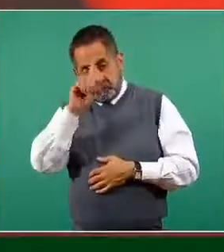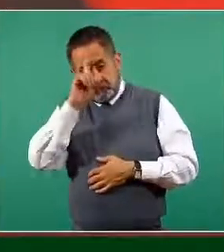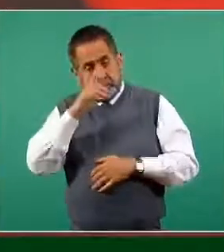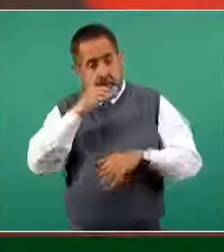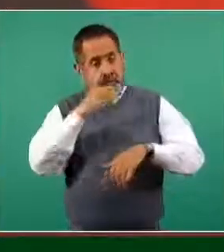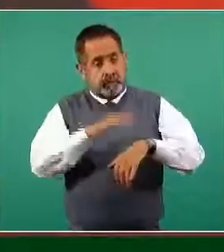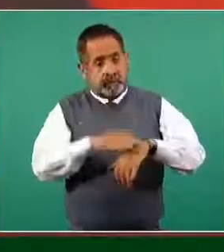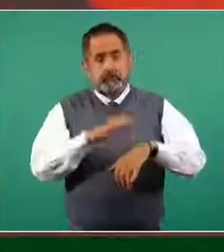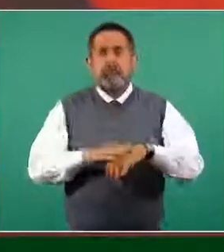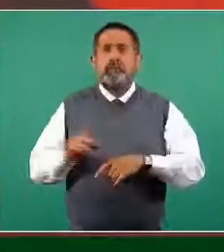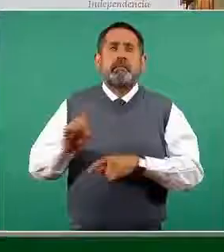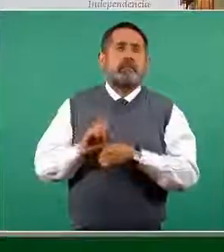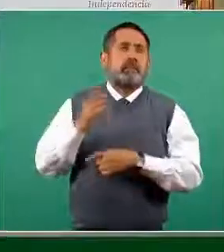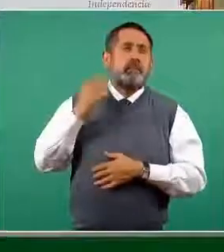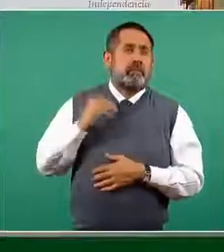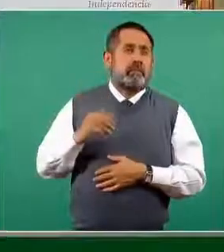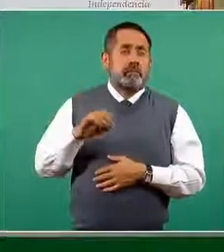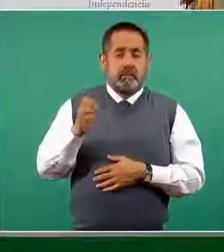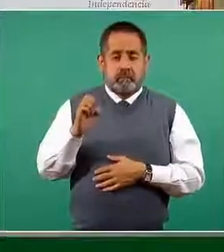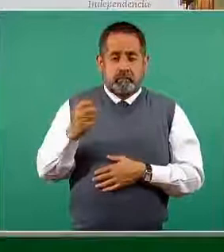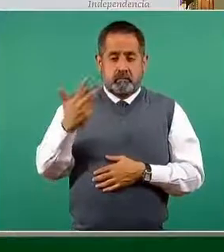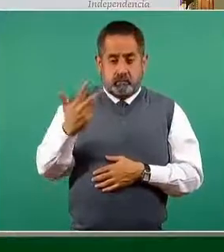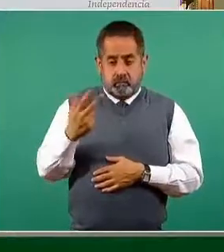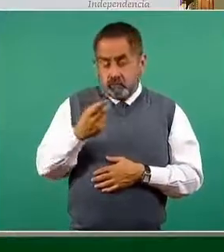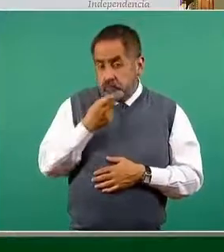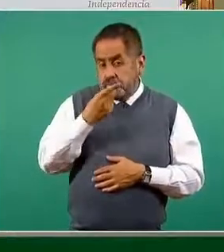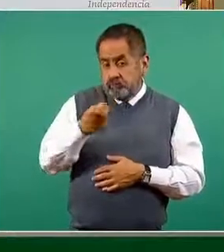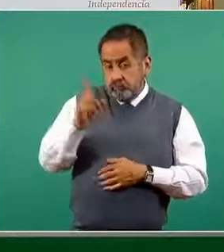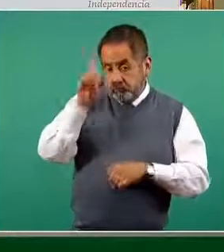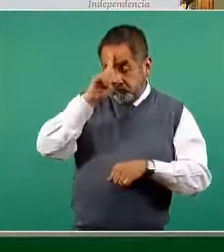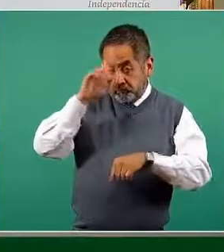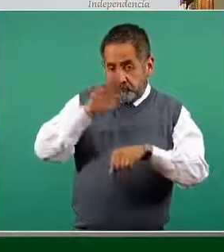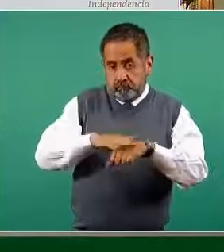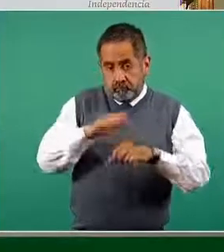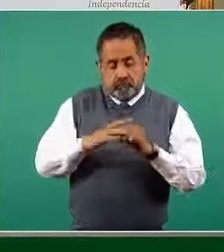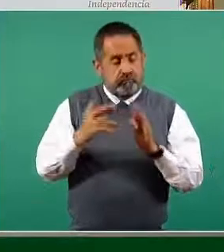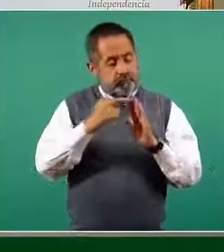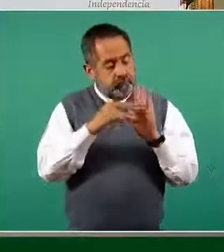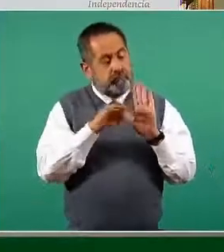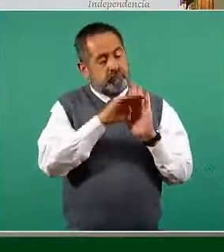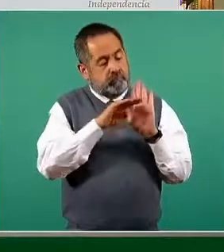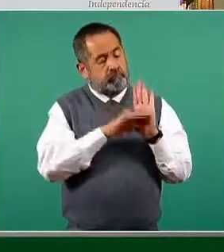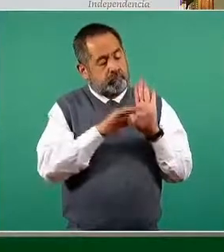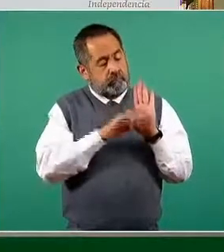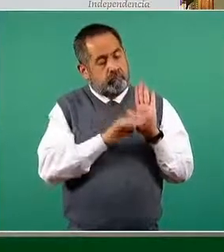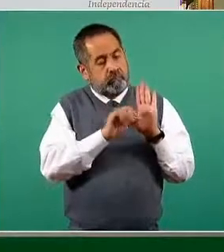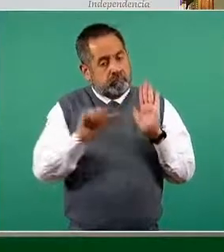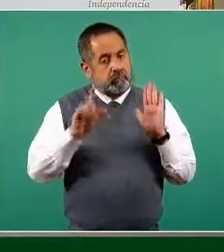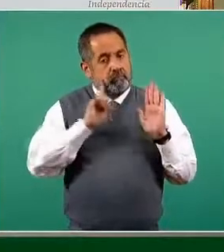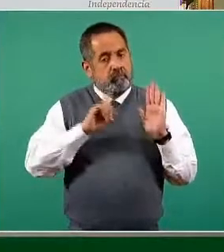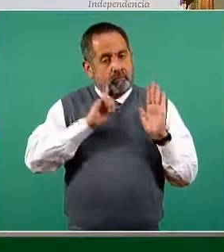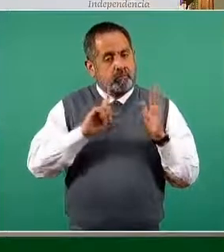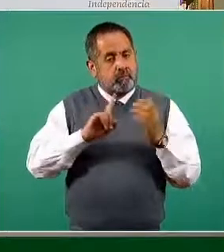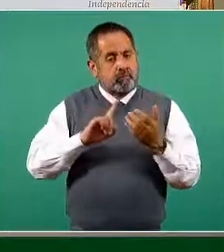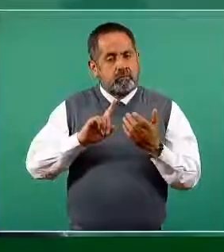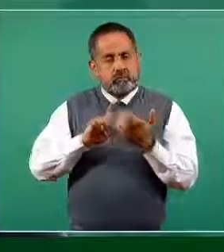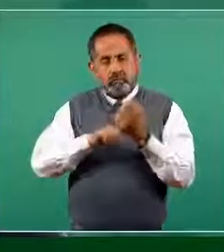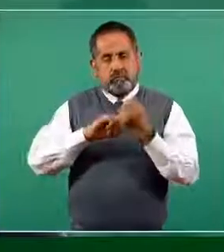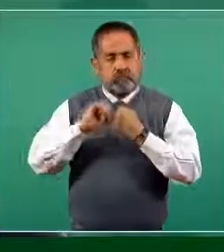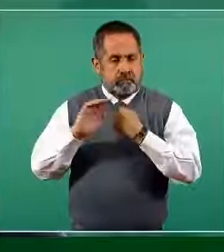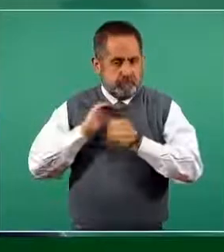desde el 8 de enero y contempla especificaciones respecto al uso en embarazo, y la